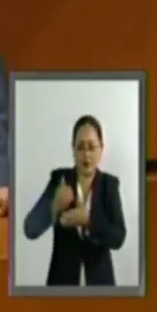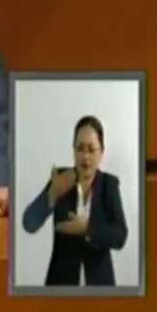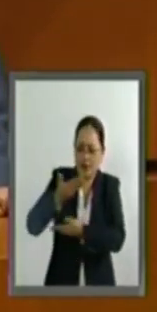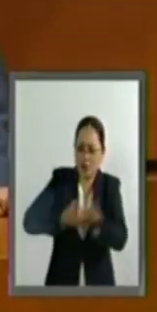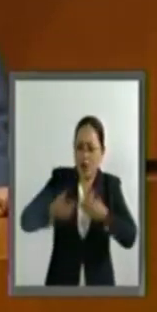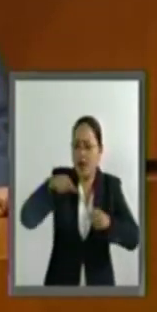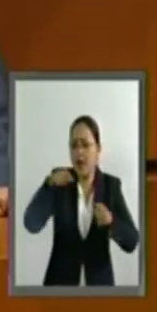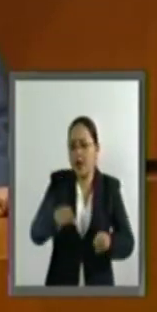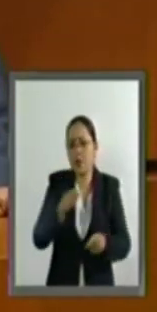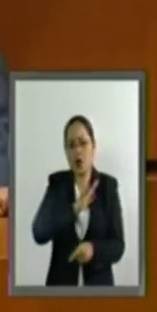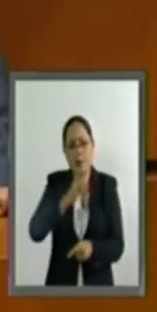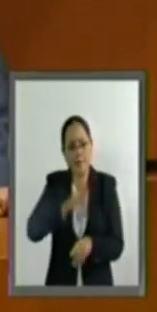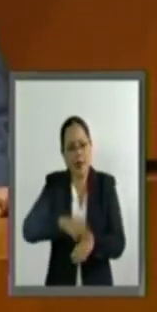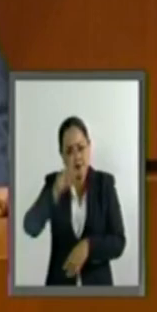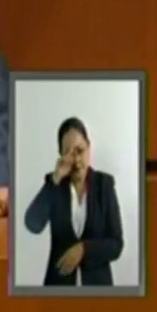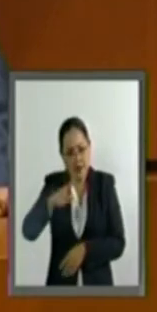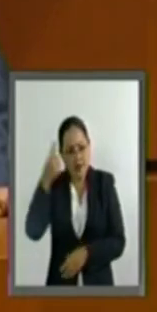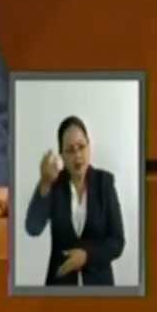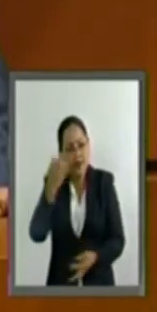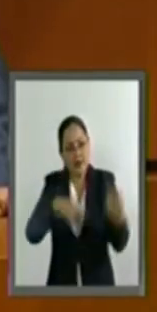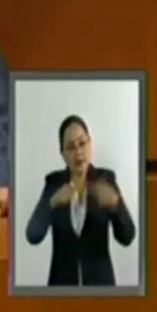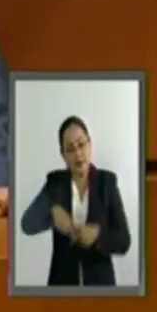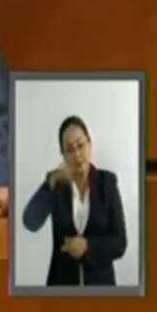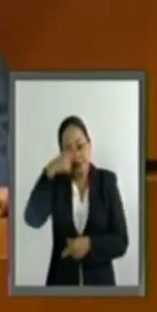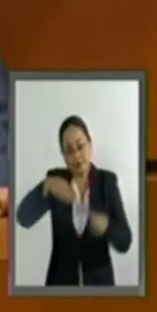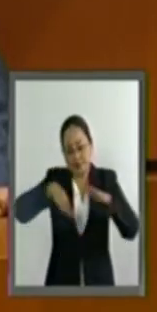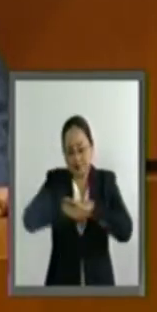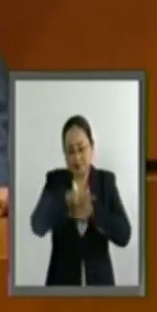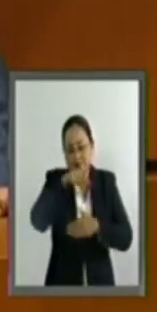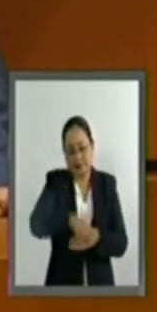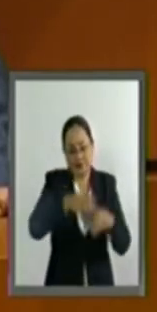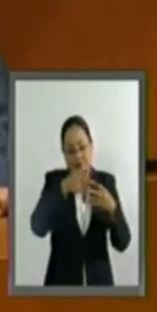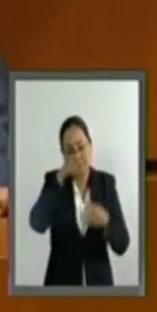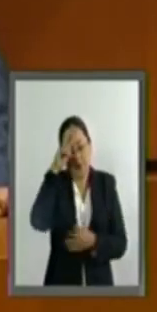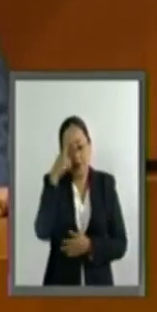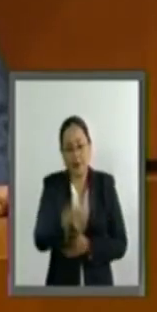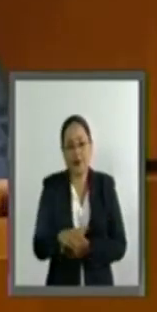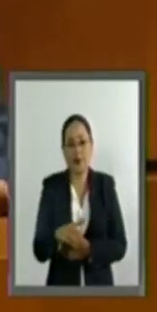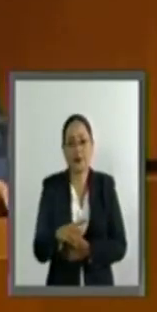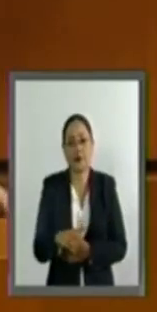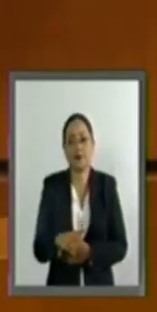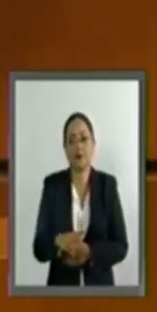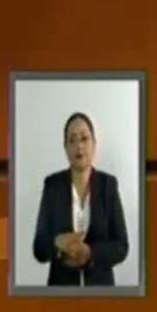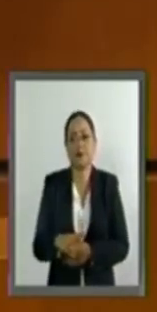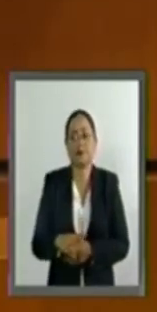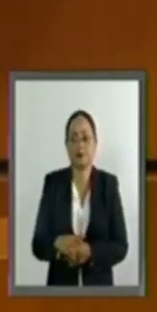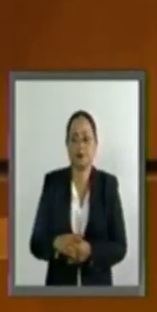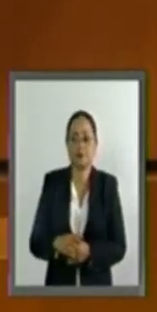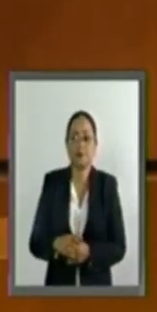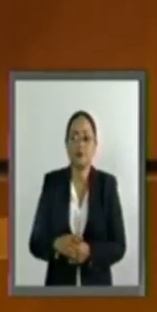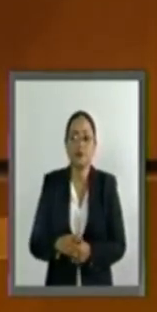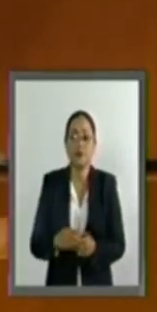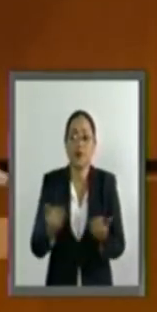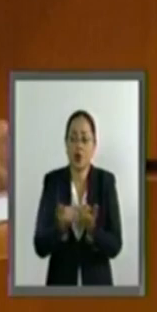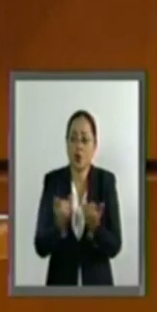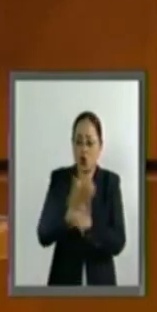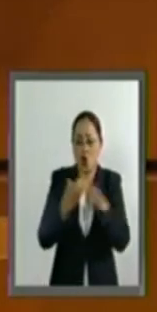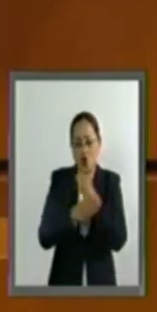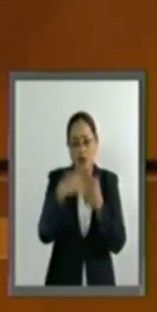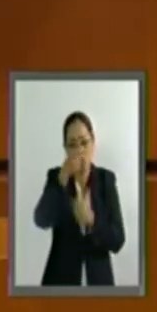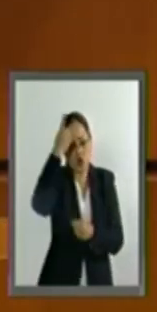apoyarles y simplificar lo más posible su ingreso a territorio nacional, al igual que a sus